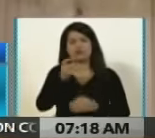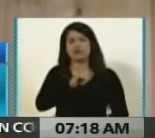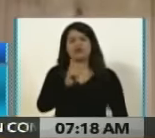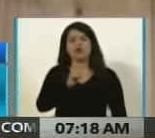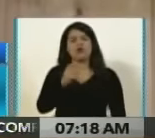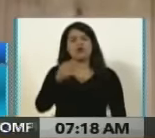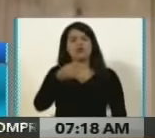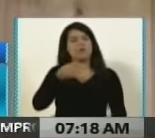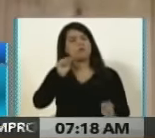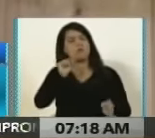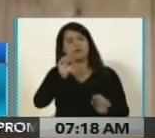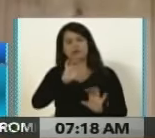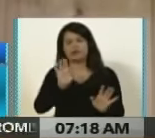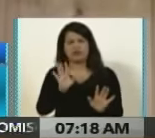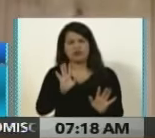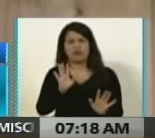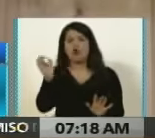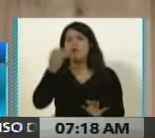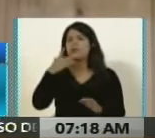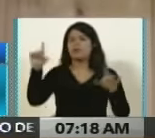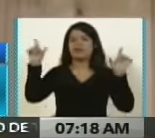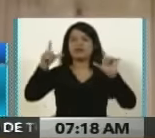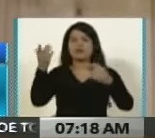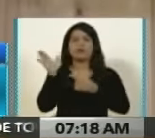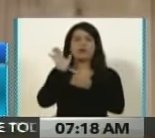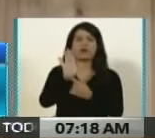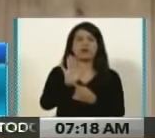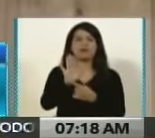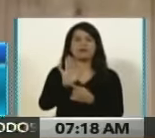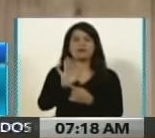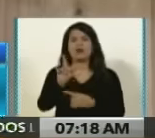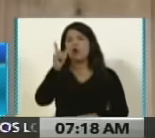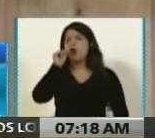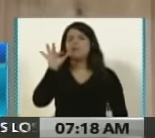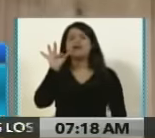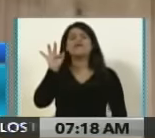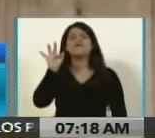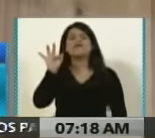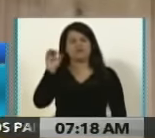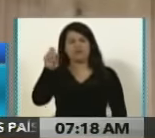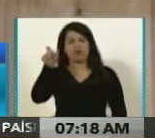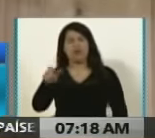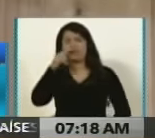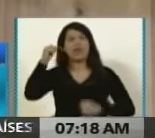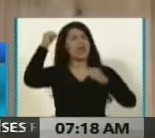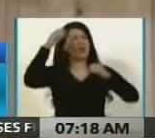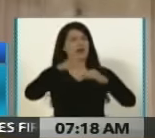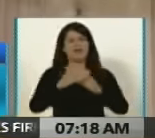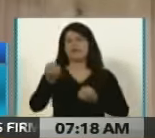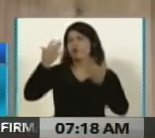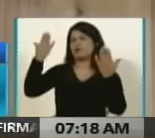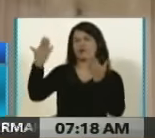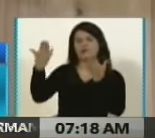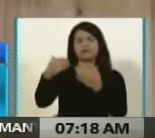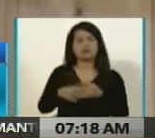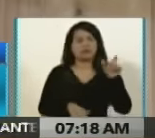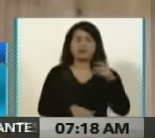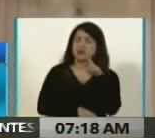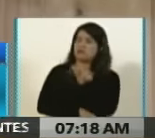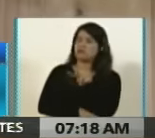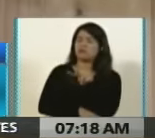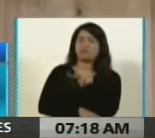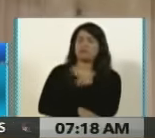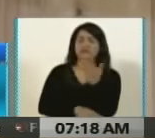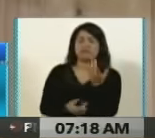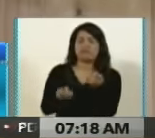hecho de que tú pongas ahí en la pantalla Fabricio fue un héroe, Fabricio fue esto, Fabricio fue lo otro. La gente puede no entender eso porque no